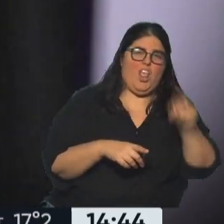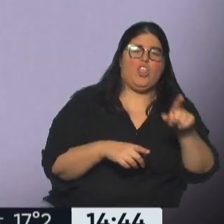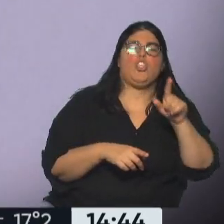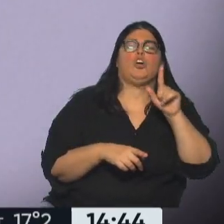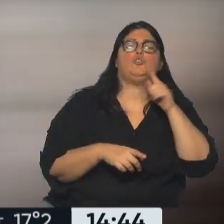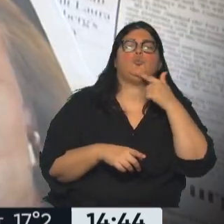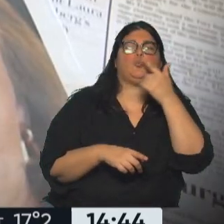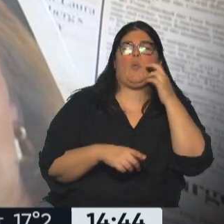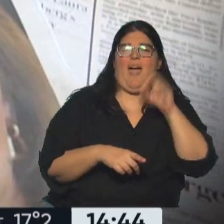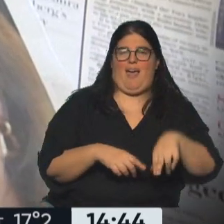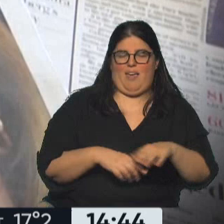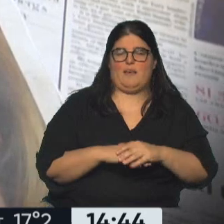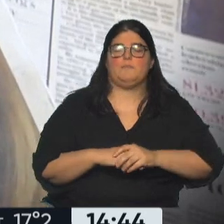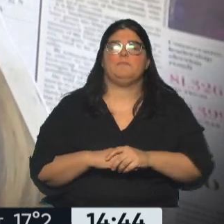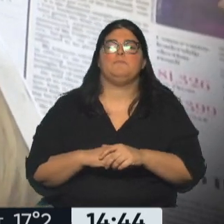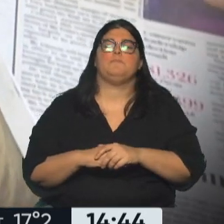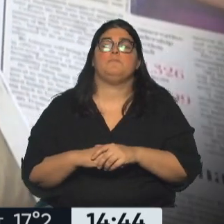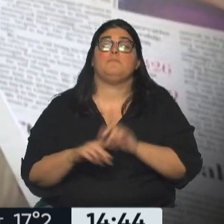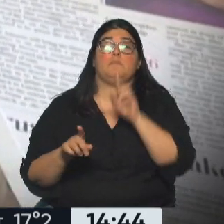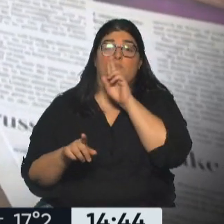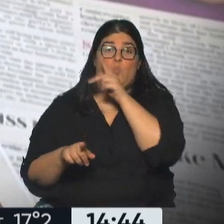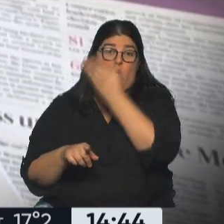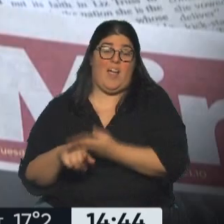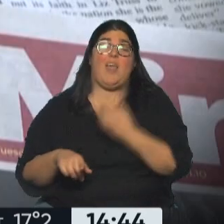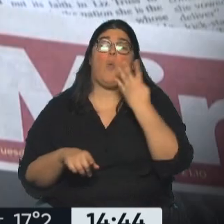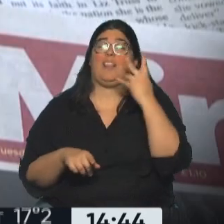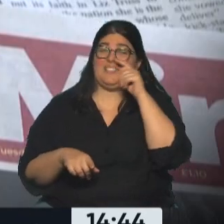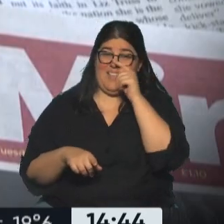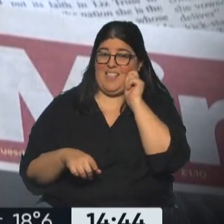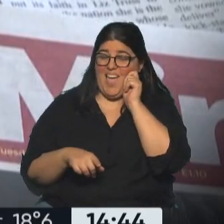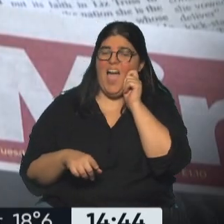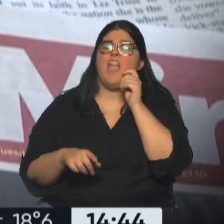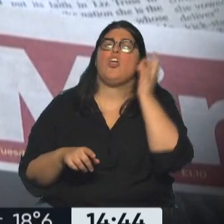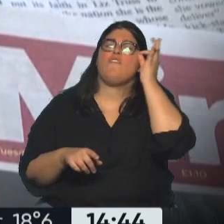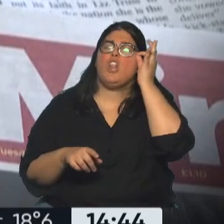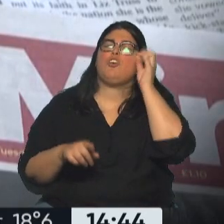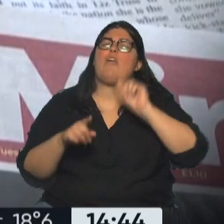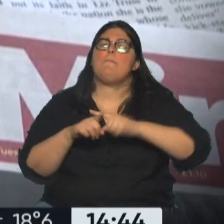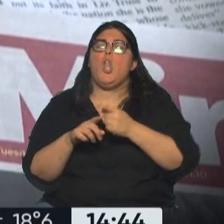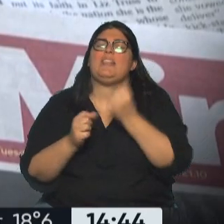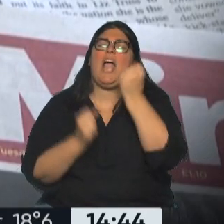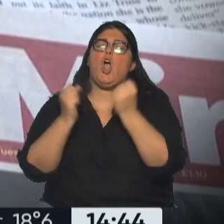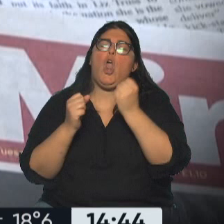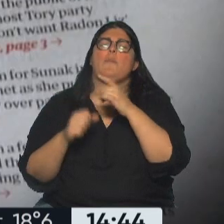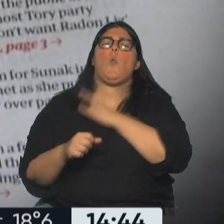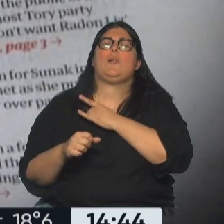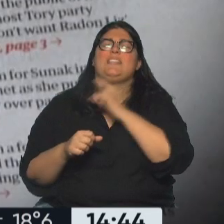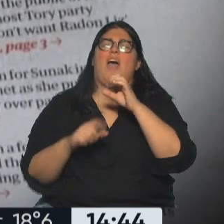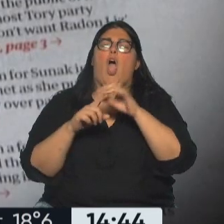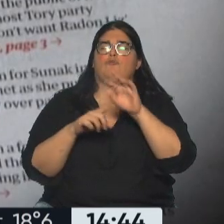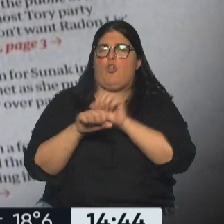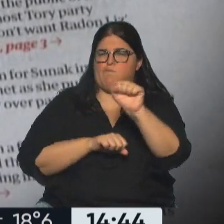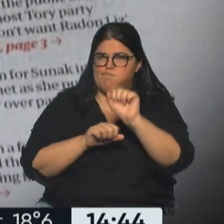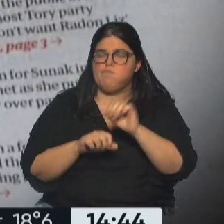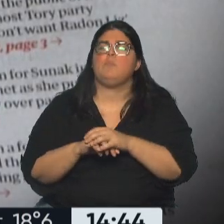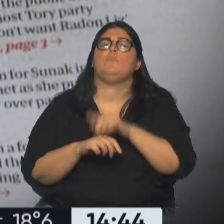Sunak. Truss, de 47 años, graduada en Filosofía, Política y Economía en la Universidad de Oxford, es la